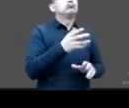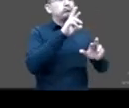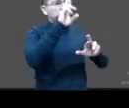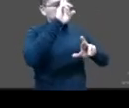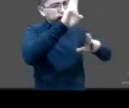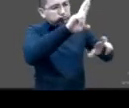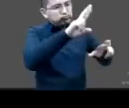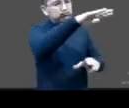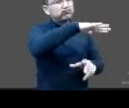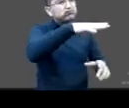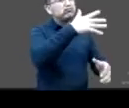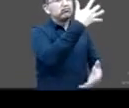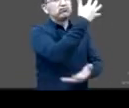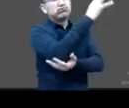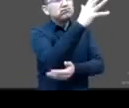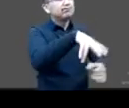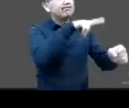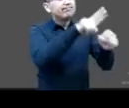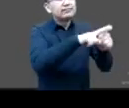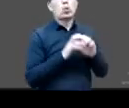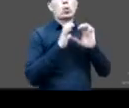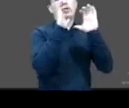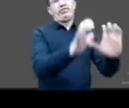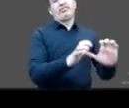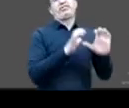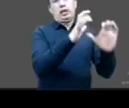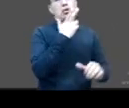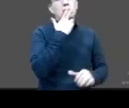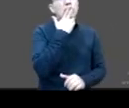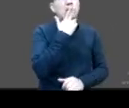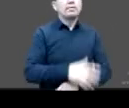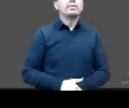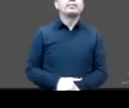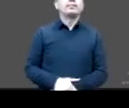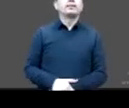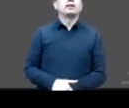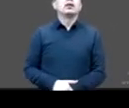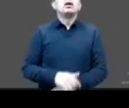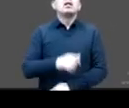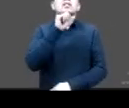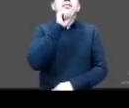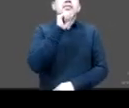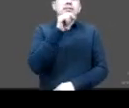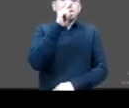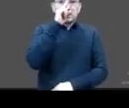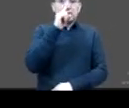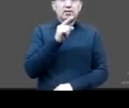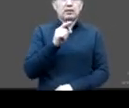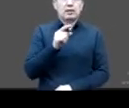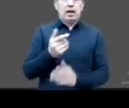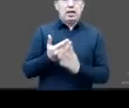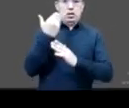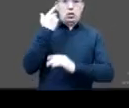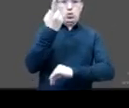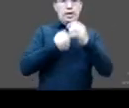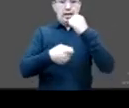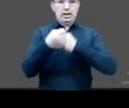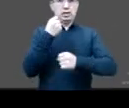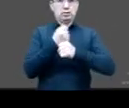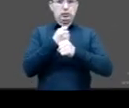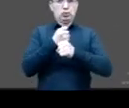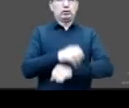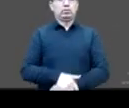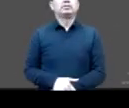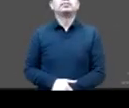compromiso de cuidar la casa común en algunas bueno el año pasado más bien manejaron los chicos la